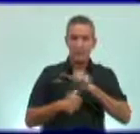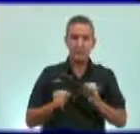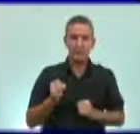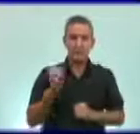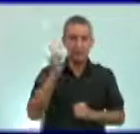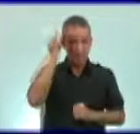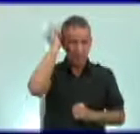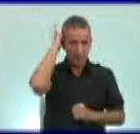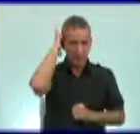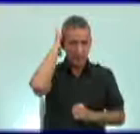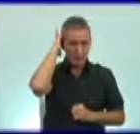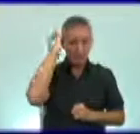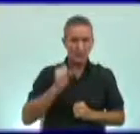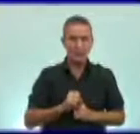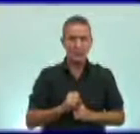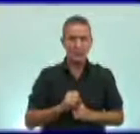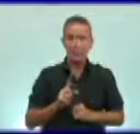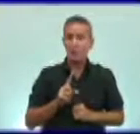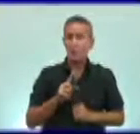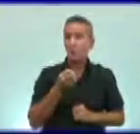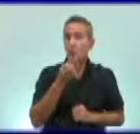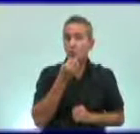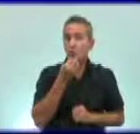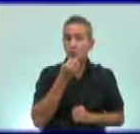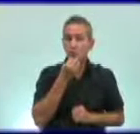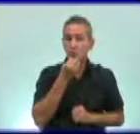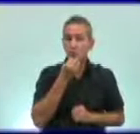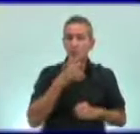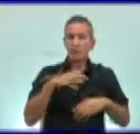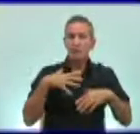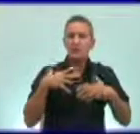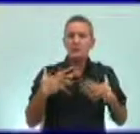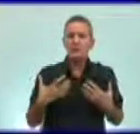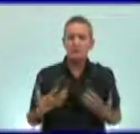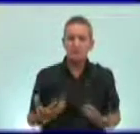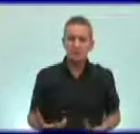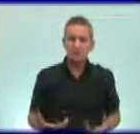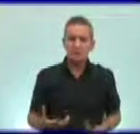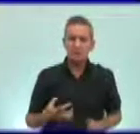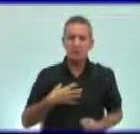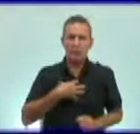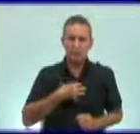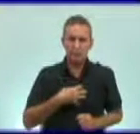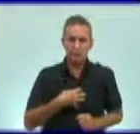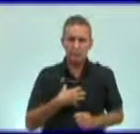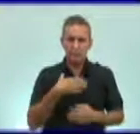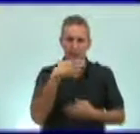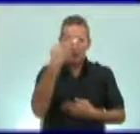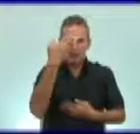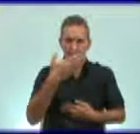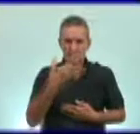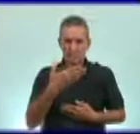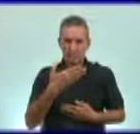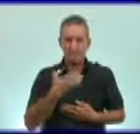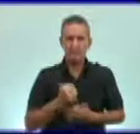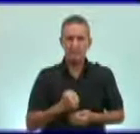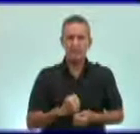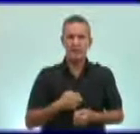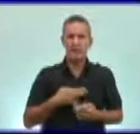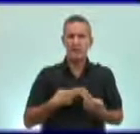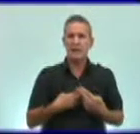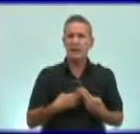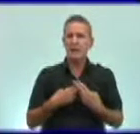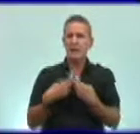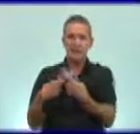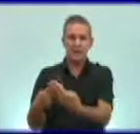2020. No es posible el desánimo cuando se tiene enfrente el heroísmo. Al